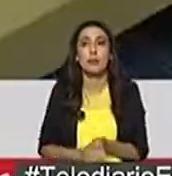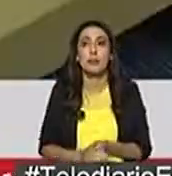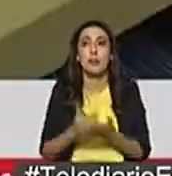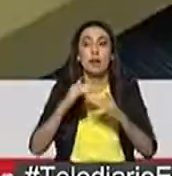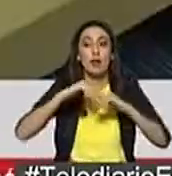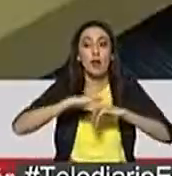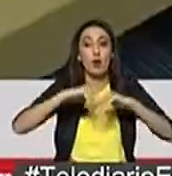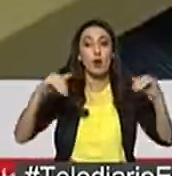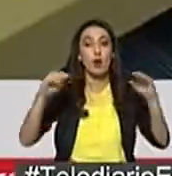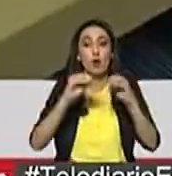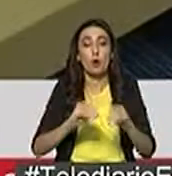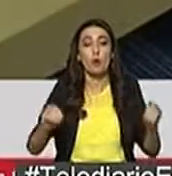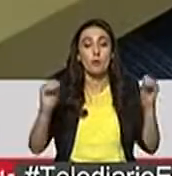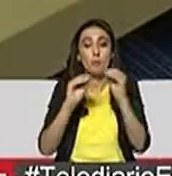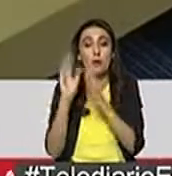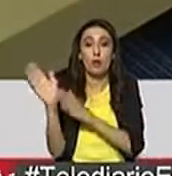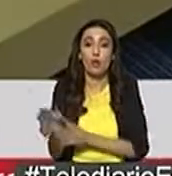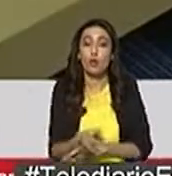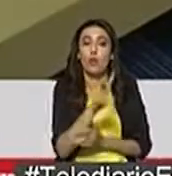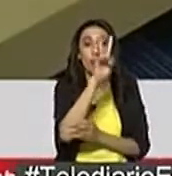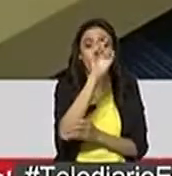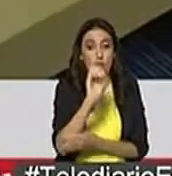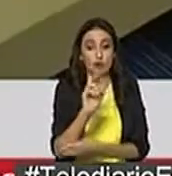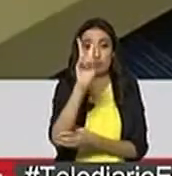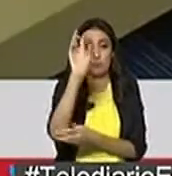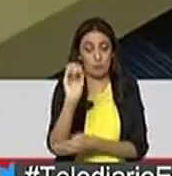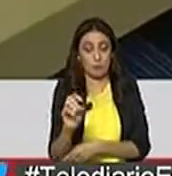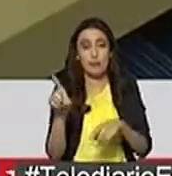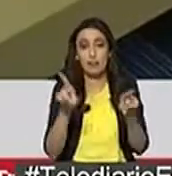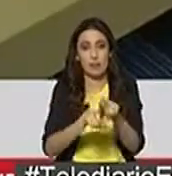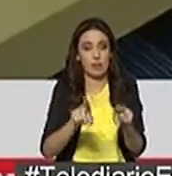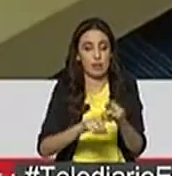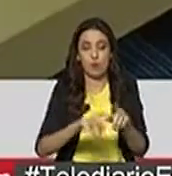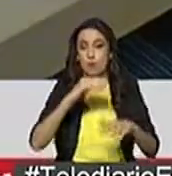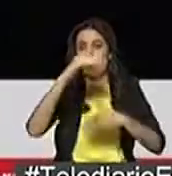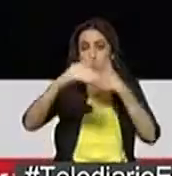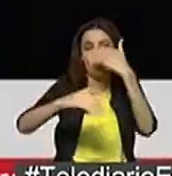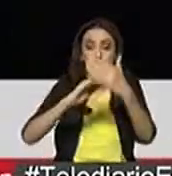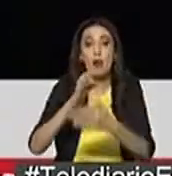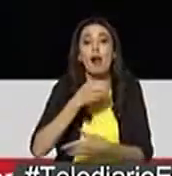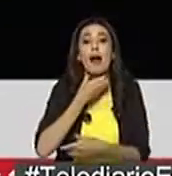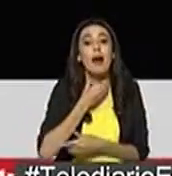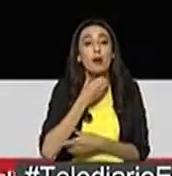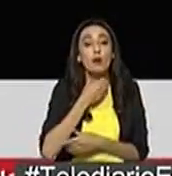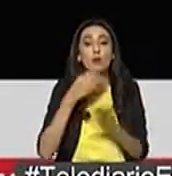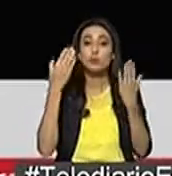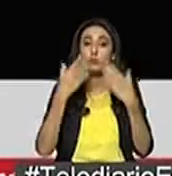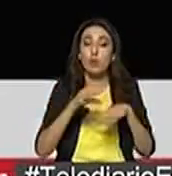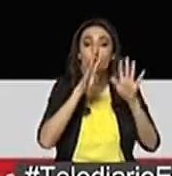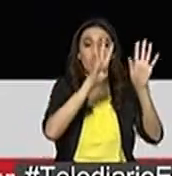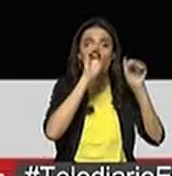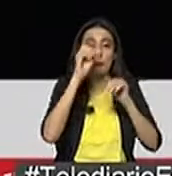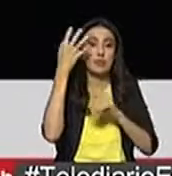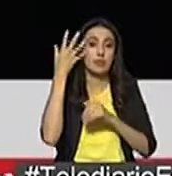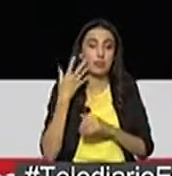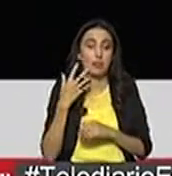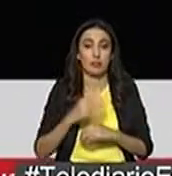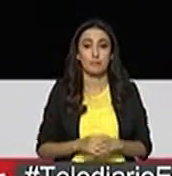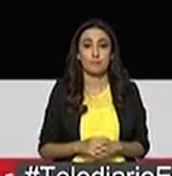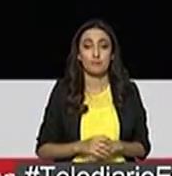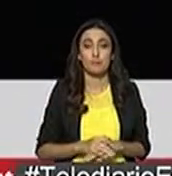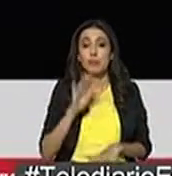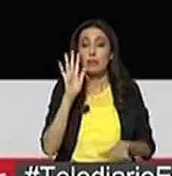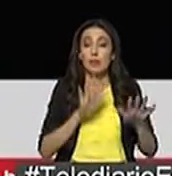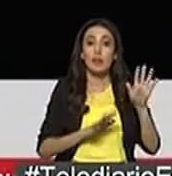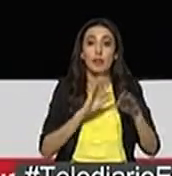en febrero del 2020, tiene la misma duración que la anunciada en agosto pasado, es decir, 90 días. Aunque la cuota